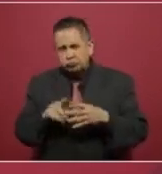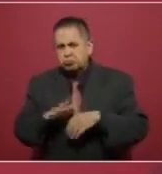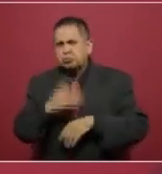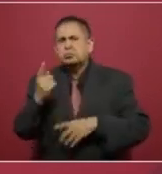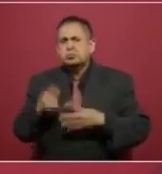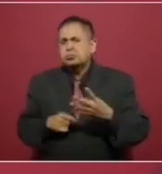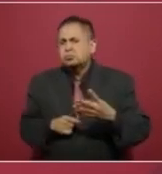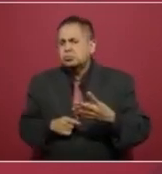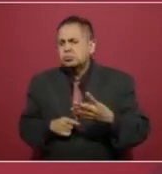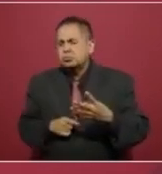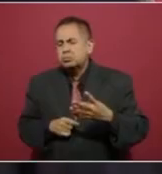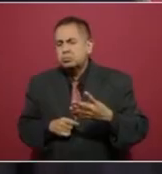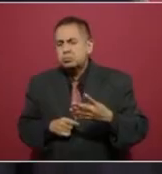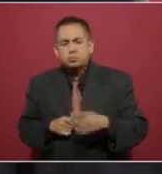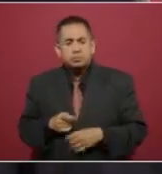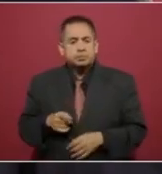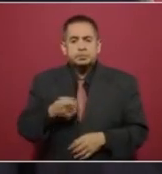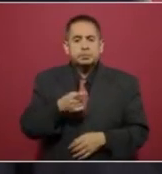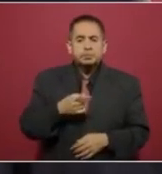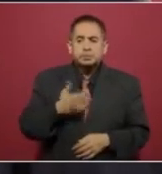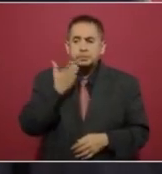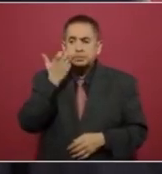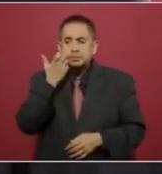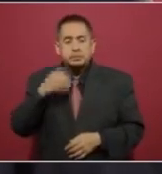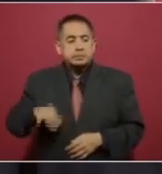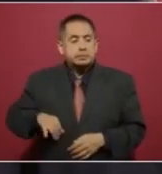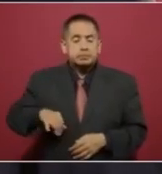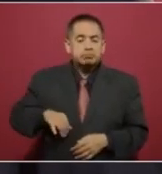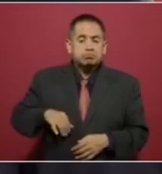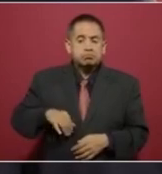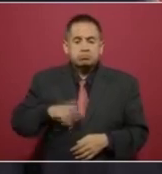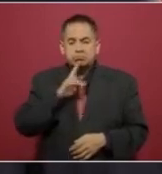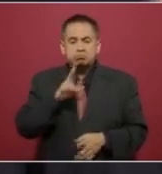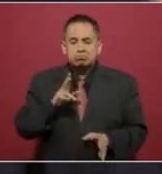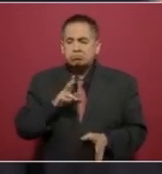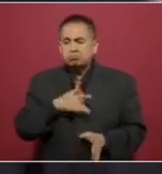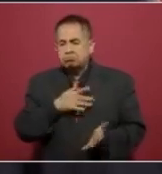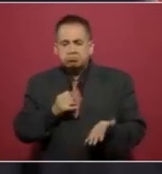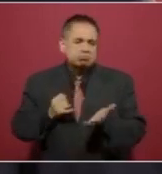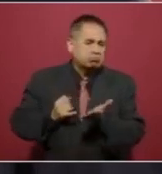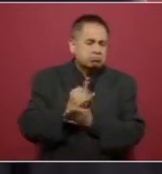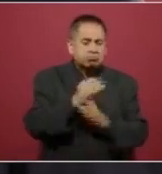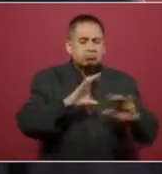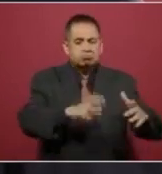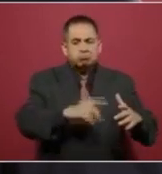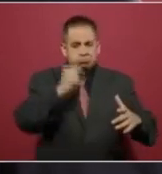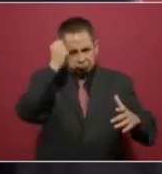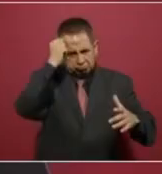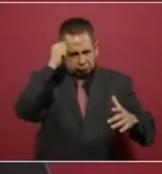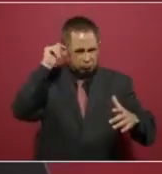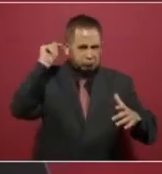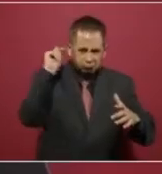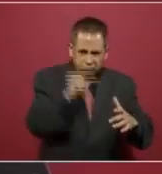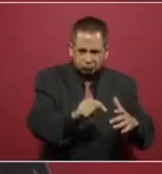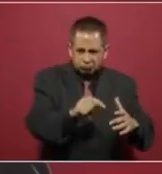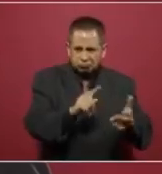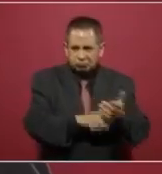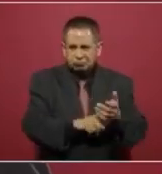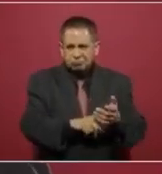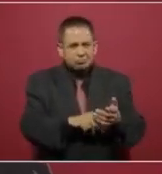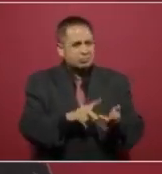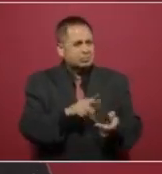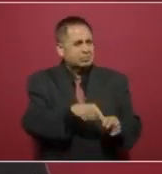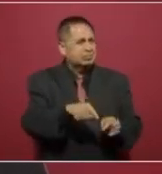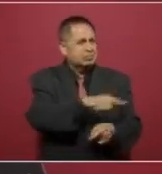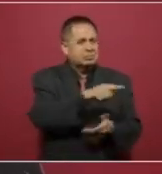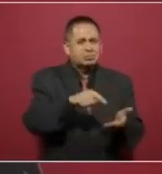porque por intereses se decidió construir el aeropuerto de Texcoco en el peor